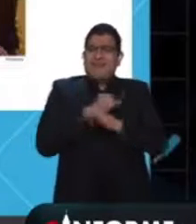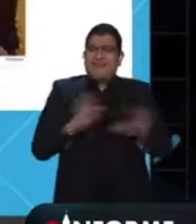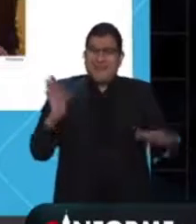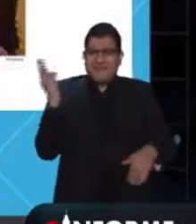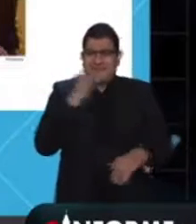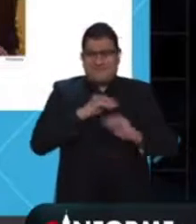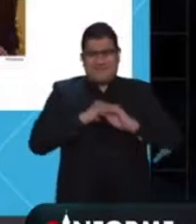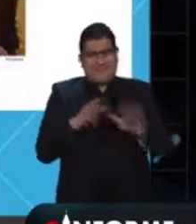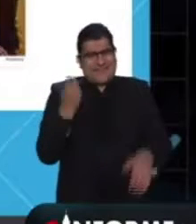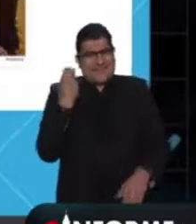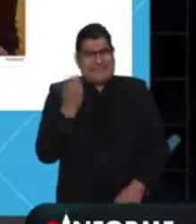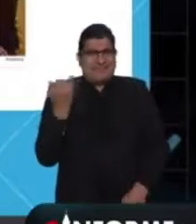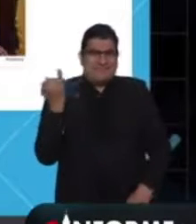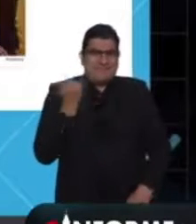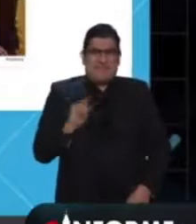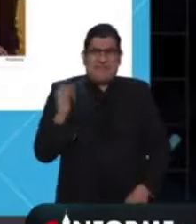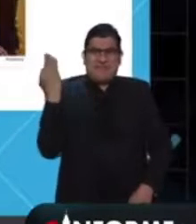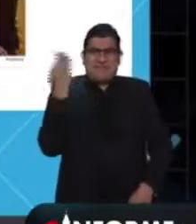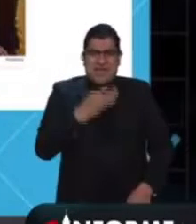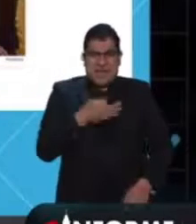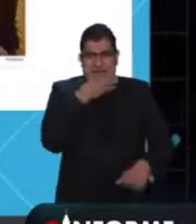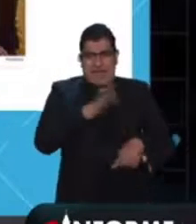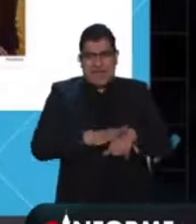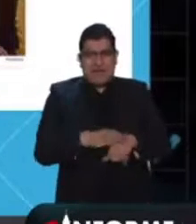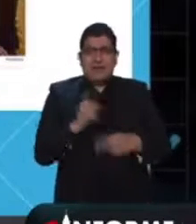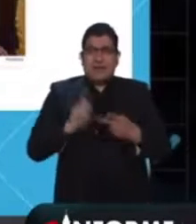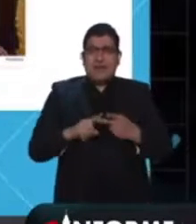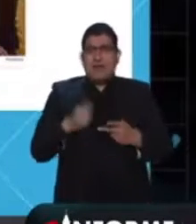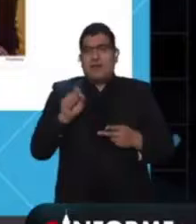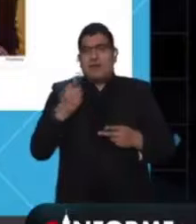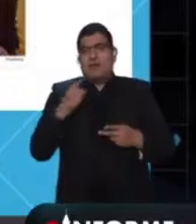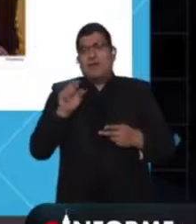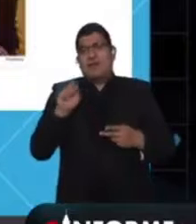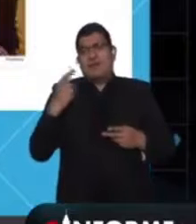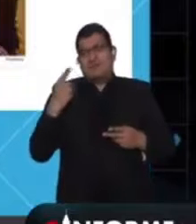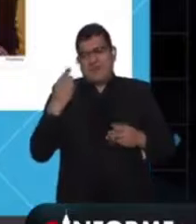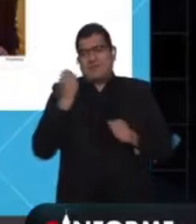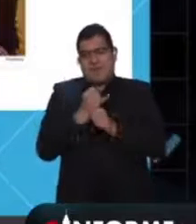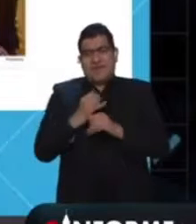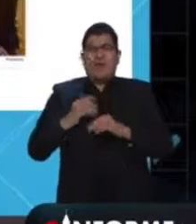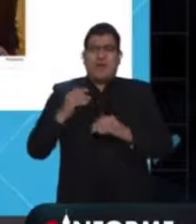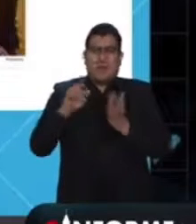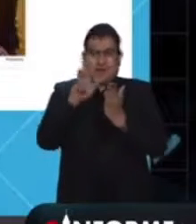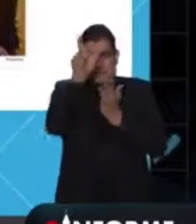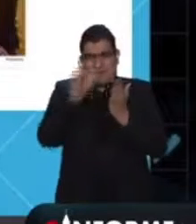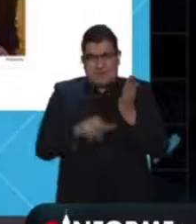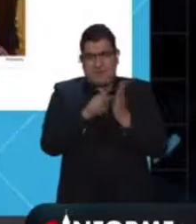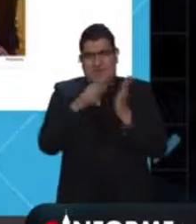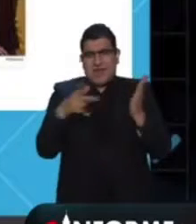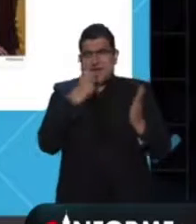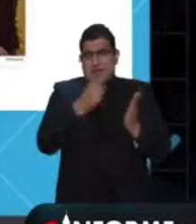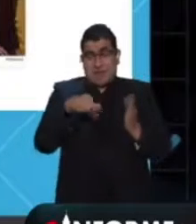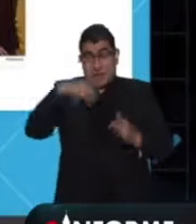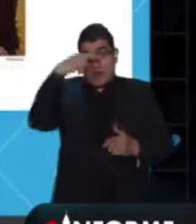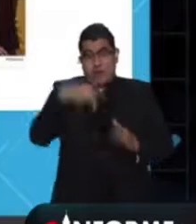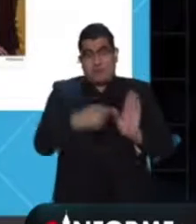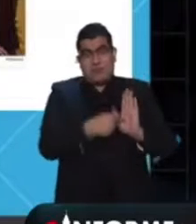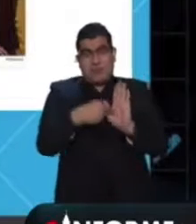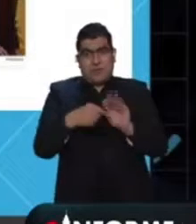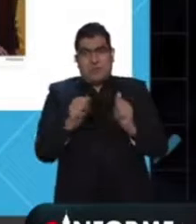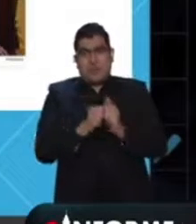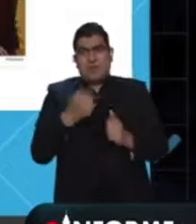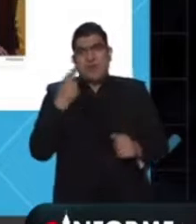que eso era pues falso. Muy bien. El 22 de enero de 2021, una columna de opinión opinó que México se había presentado para